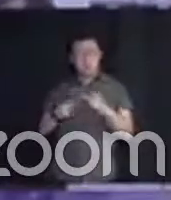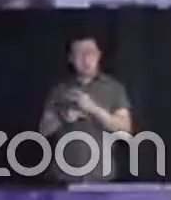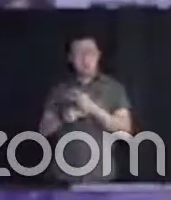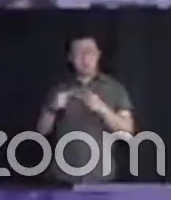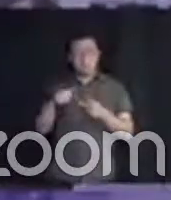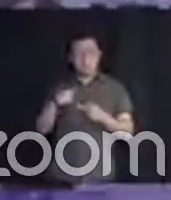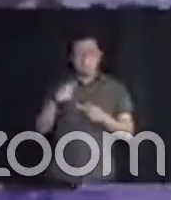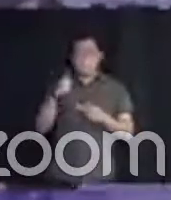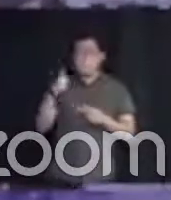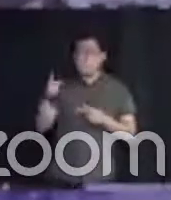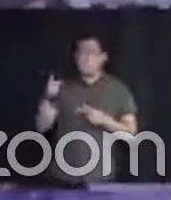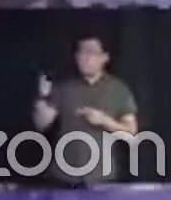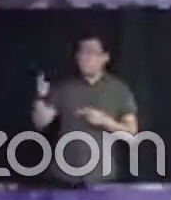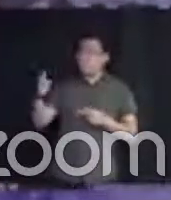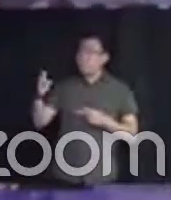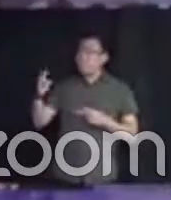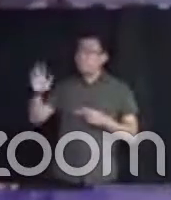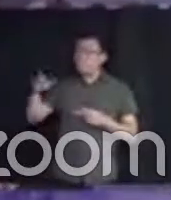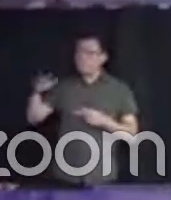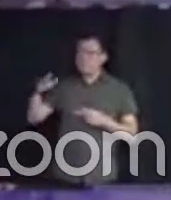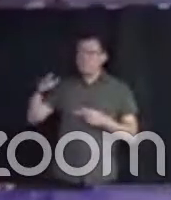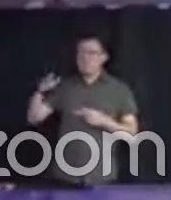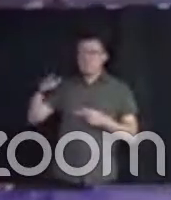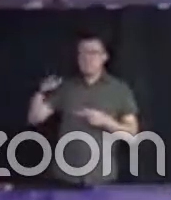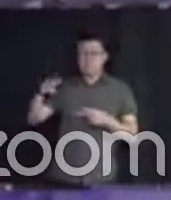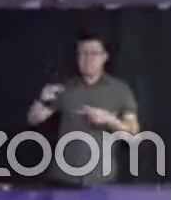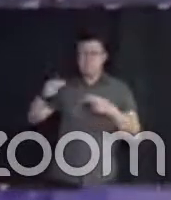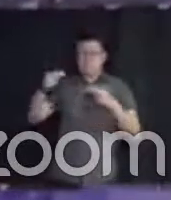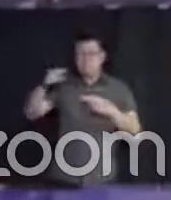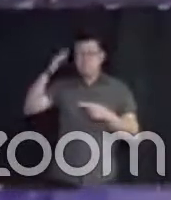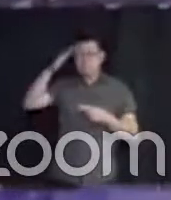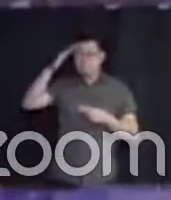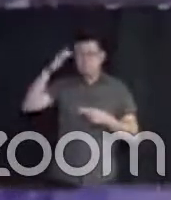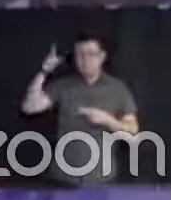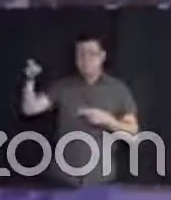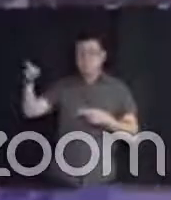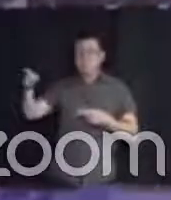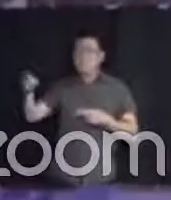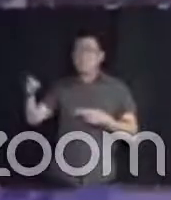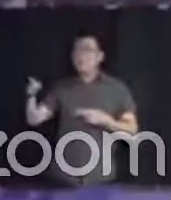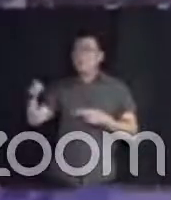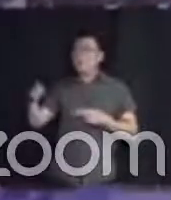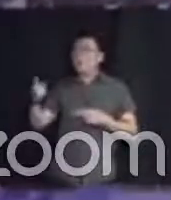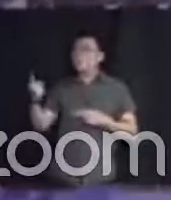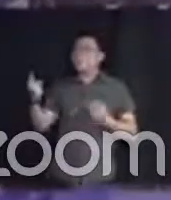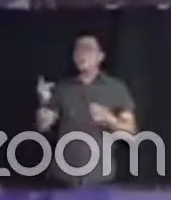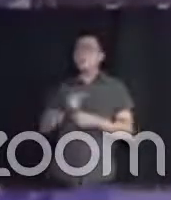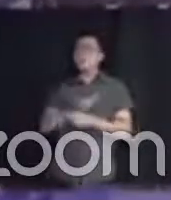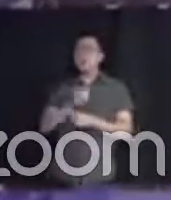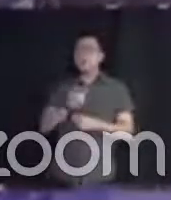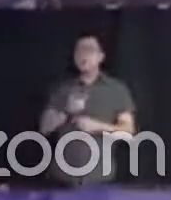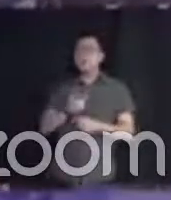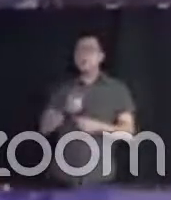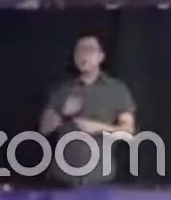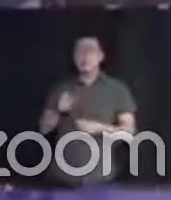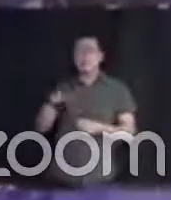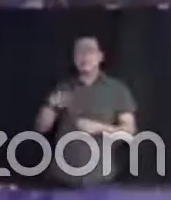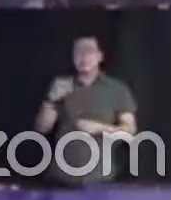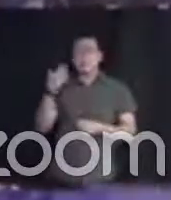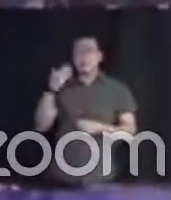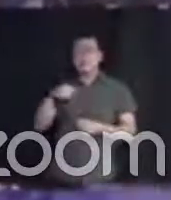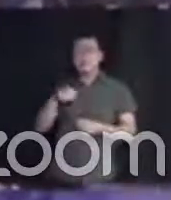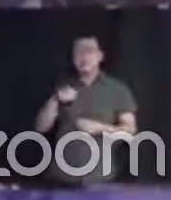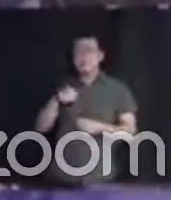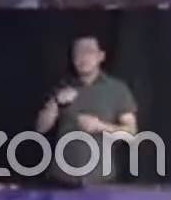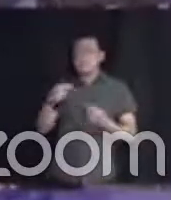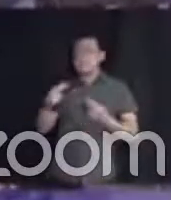al gerente, le dije, oye amigo, ¿qué está pasando? Y me dice, es que me obligan a tener a 5 gentes menos por un curso que